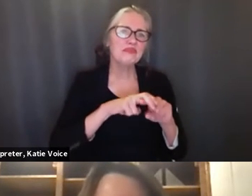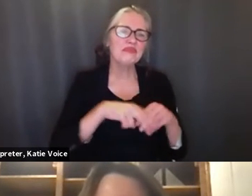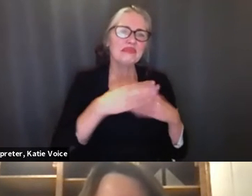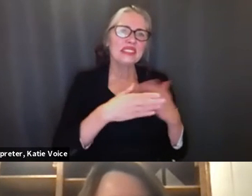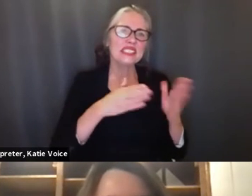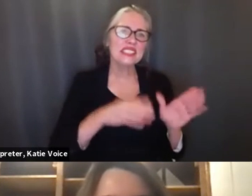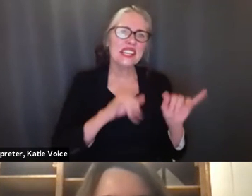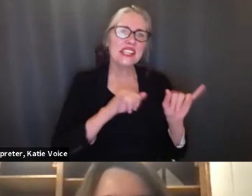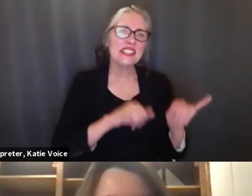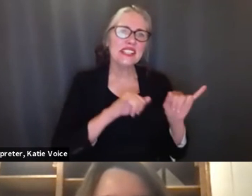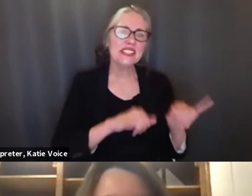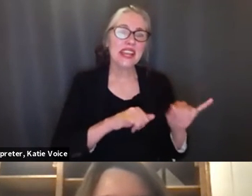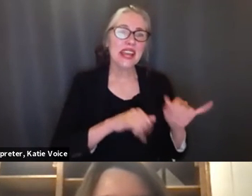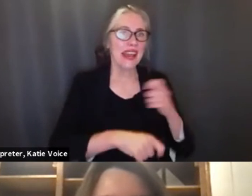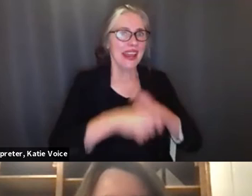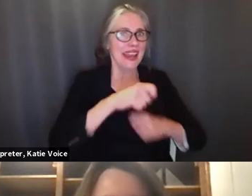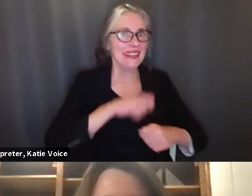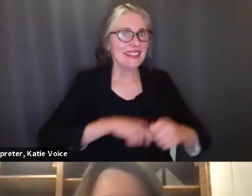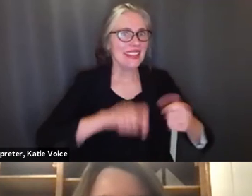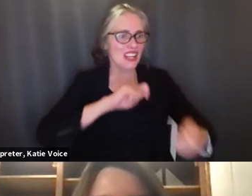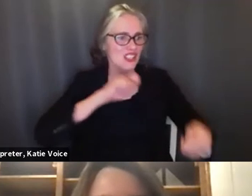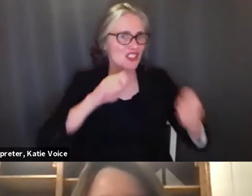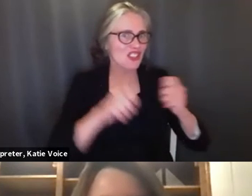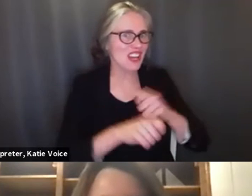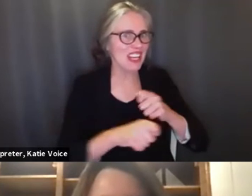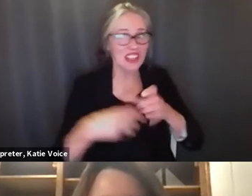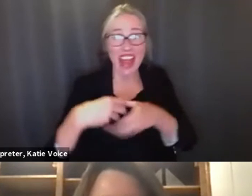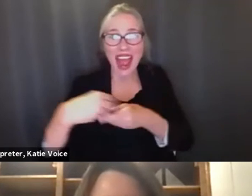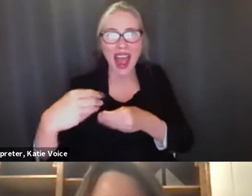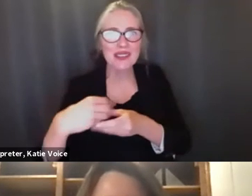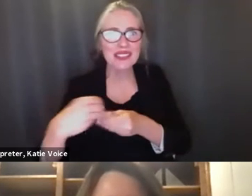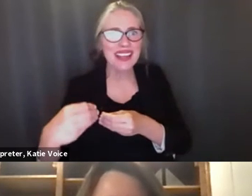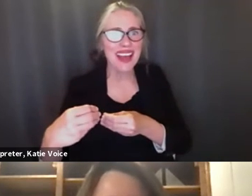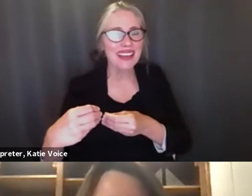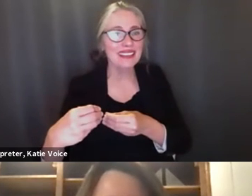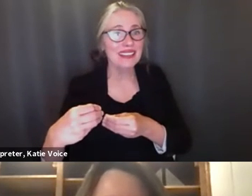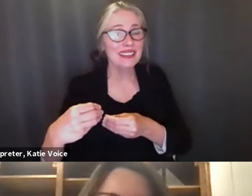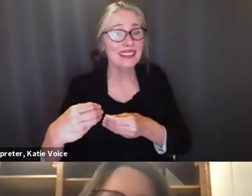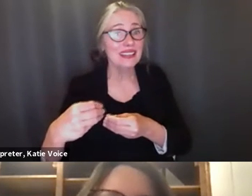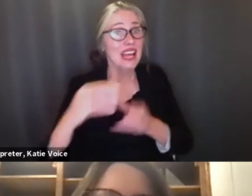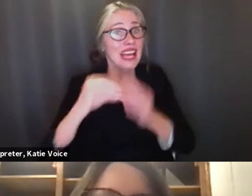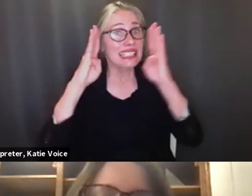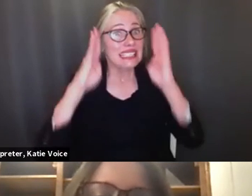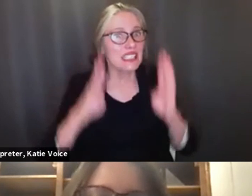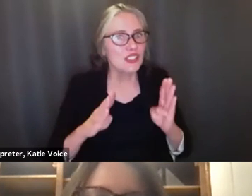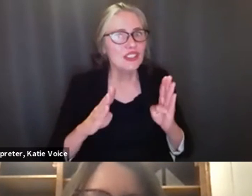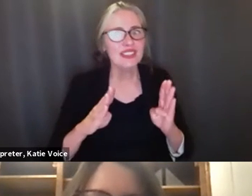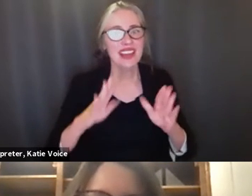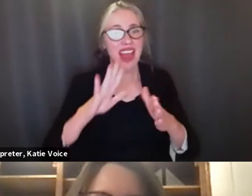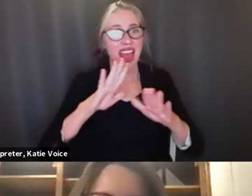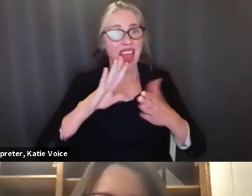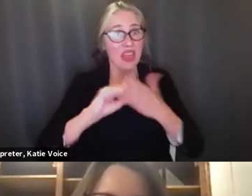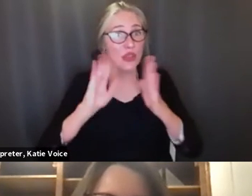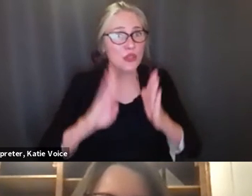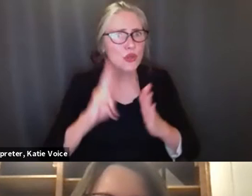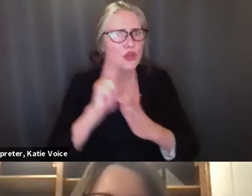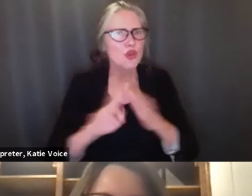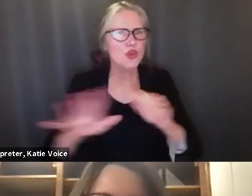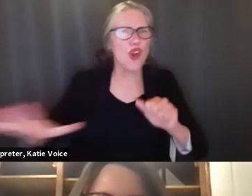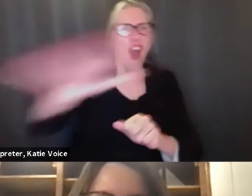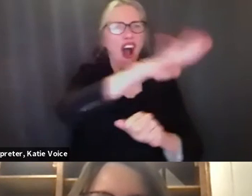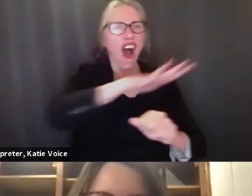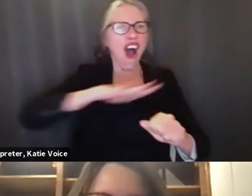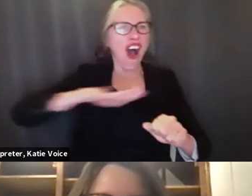puedan inspirar a los maestros y niños a utilizar toda la escuela como un espacio para el aprendizaje innovador? ¿Qué tal